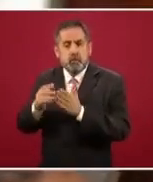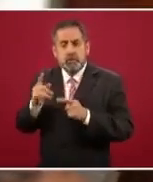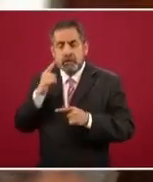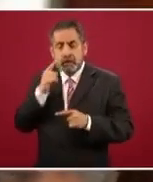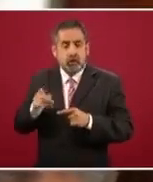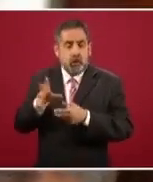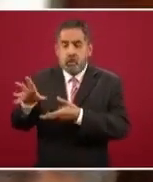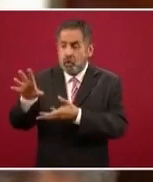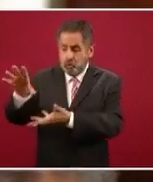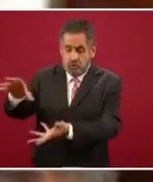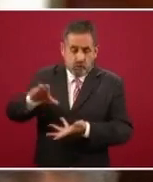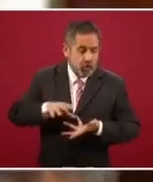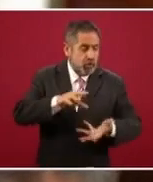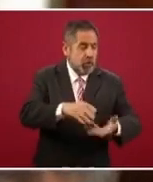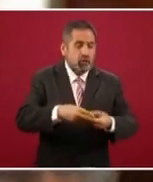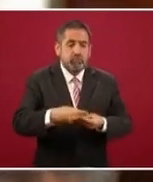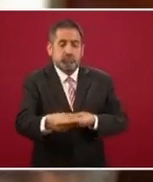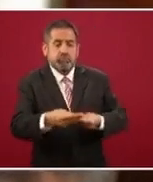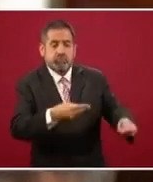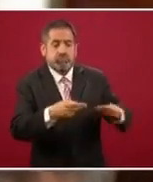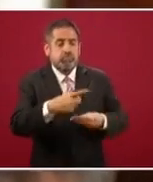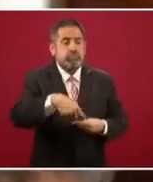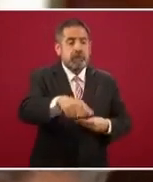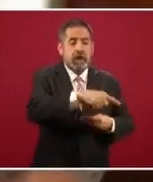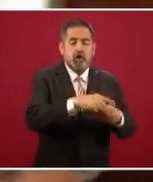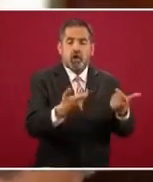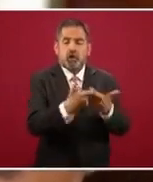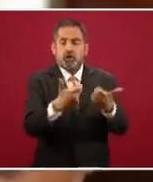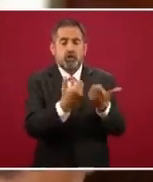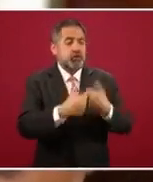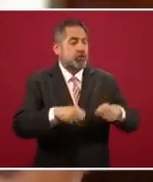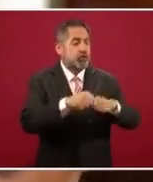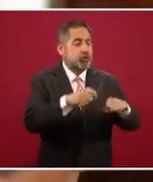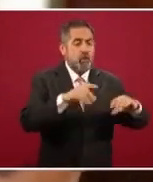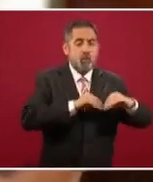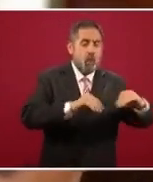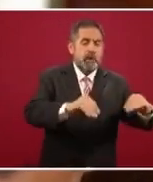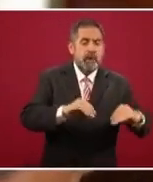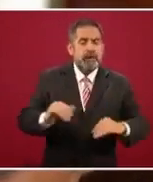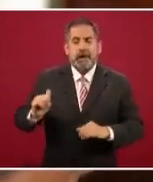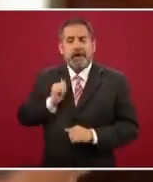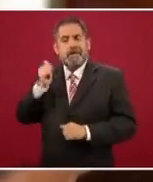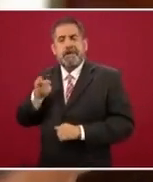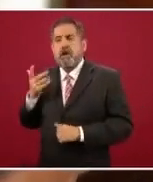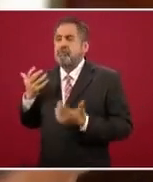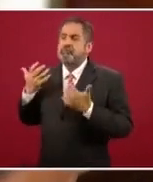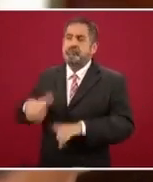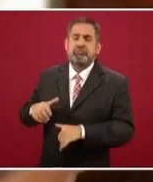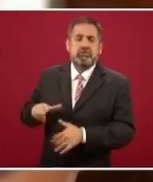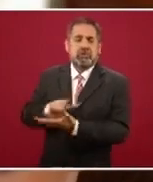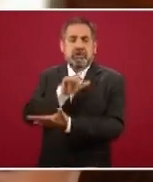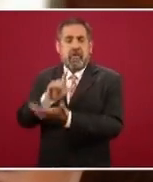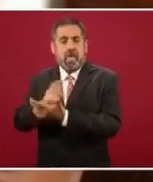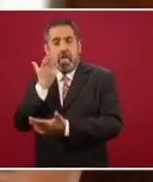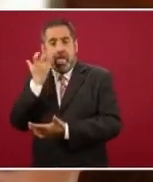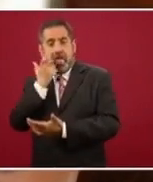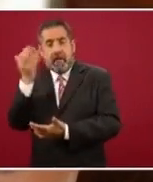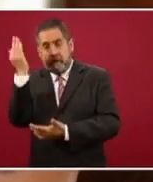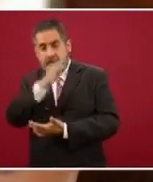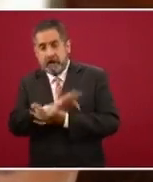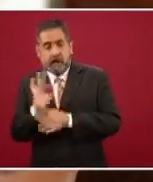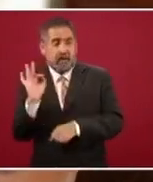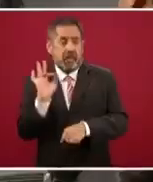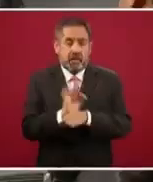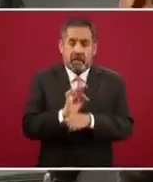copiadora que los productores sean los que operen y evitemos que a empresarios de contratos leoninos vuelvan a fraudear a los